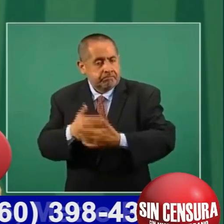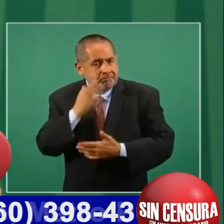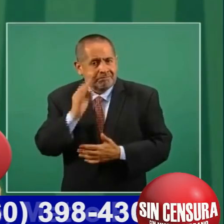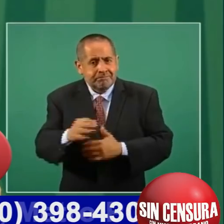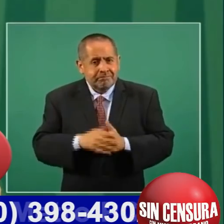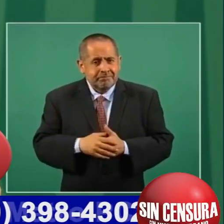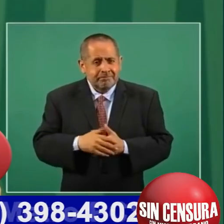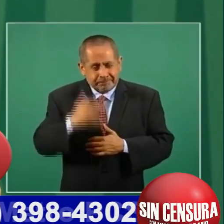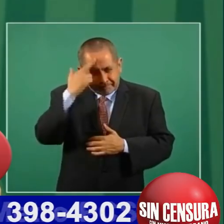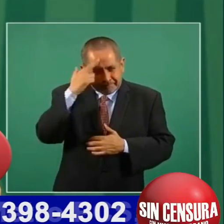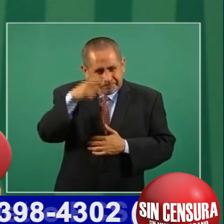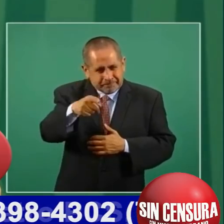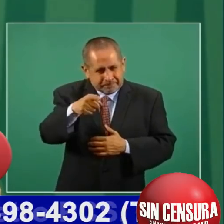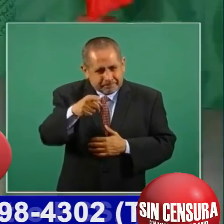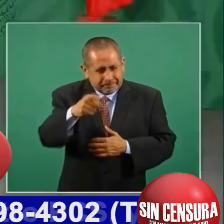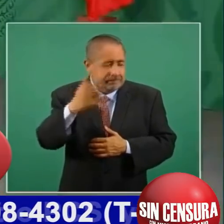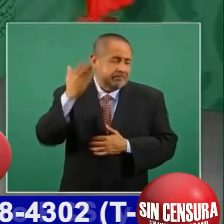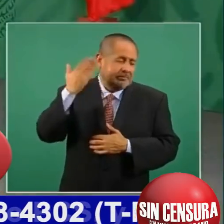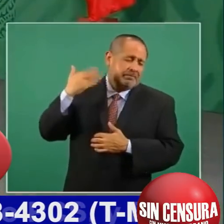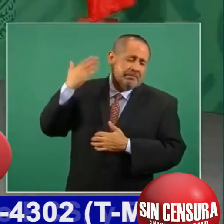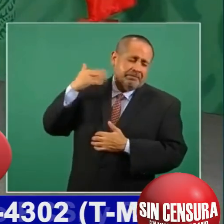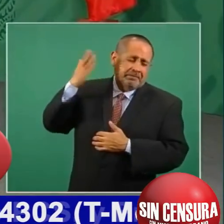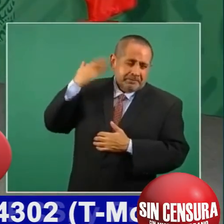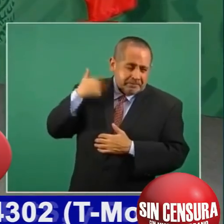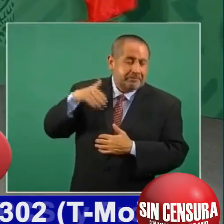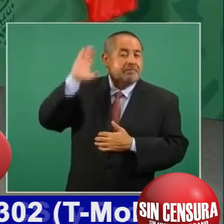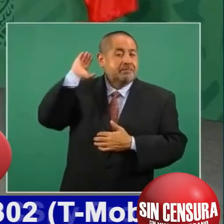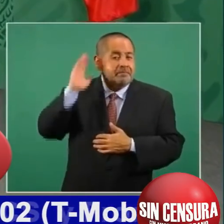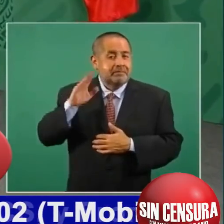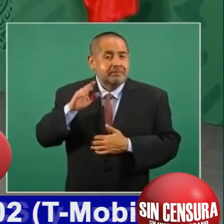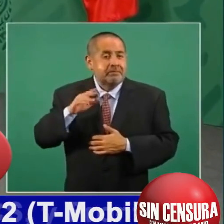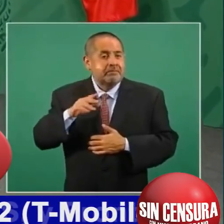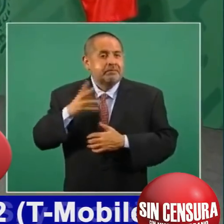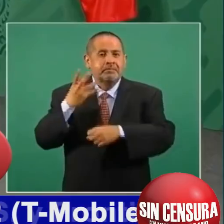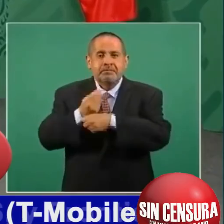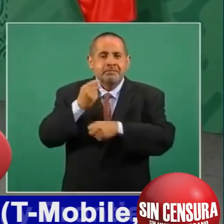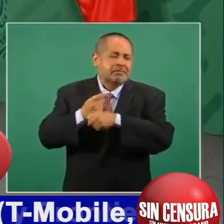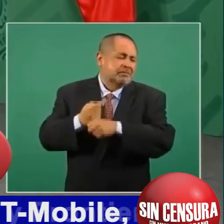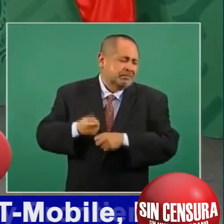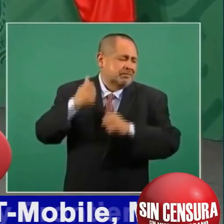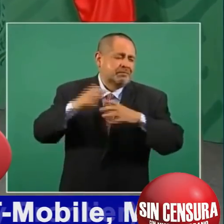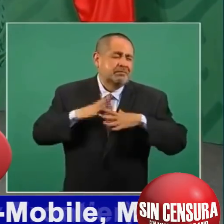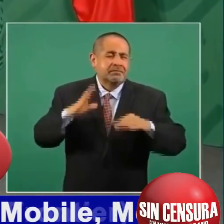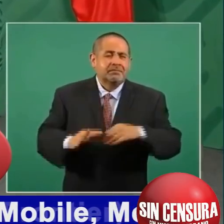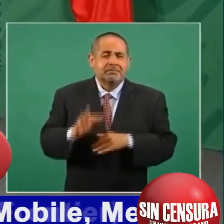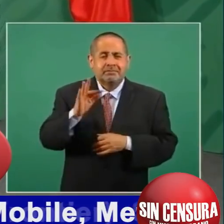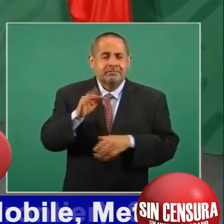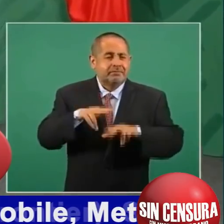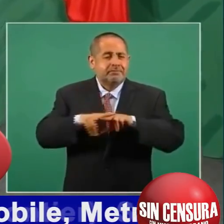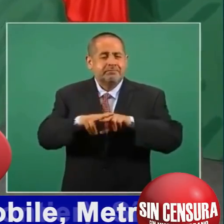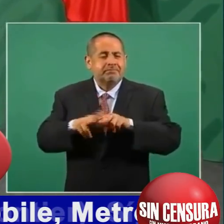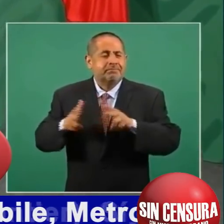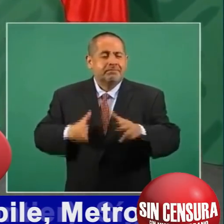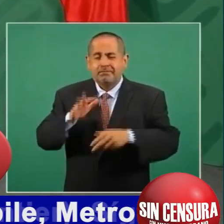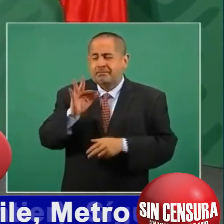cuando en las distintas épocas históricas se construyeron los ferrocarriles nacionales?